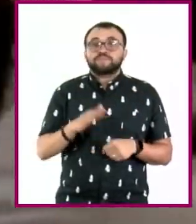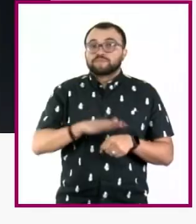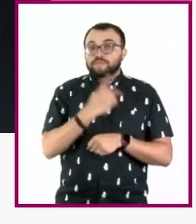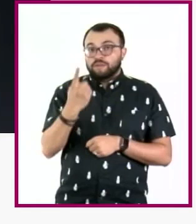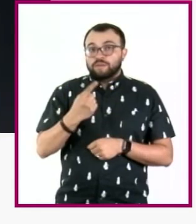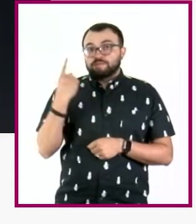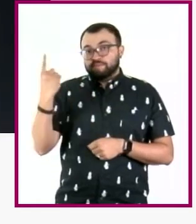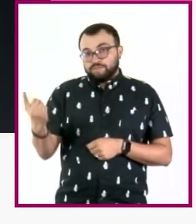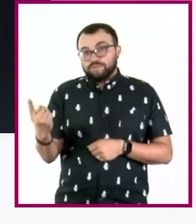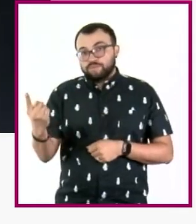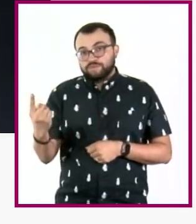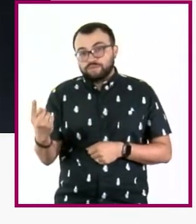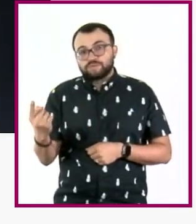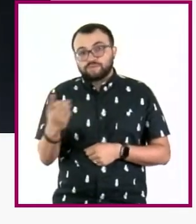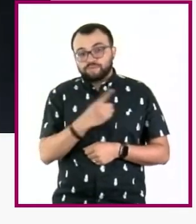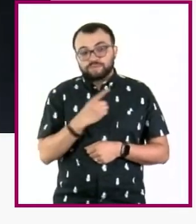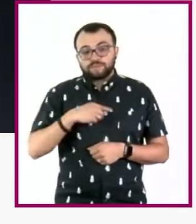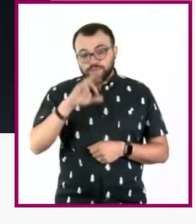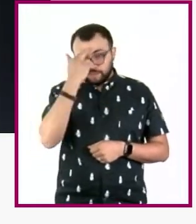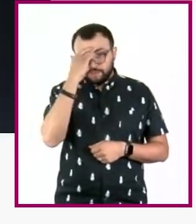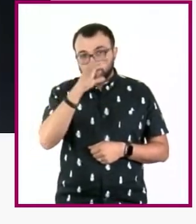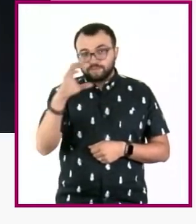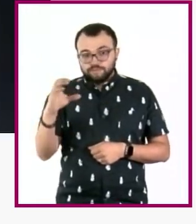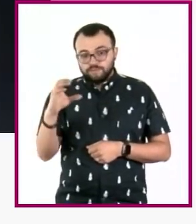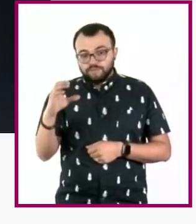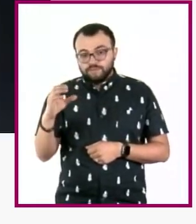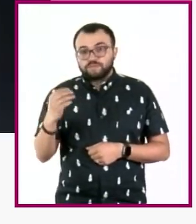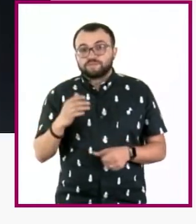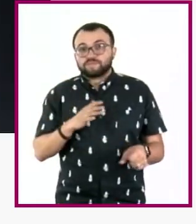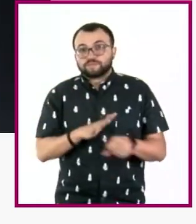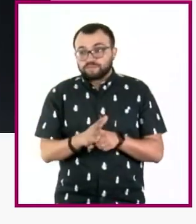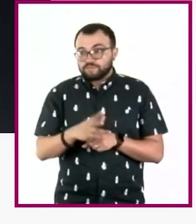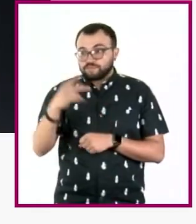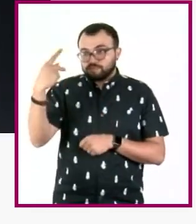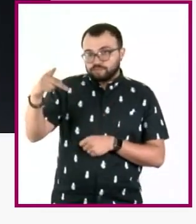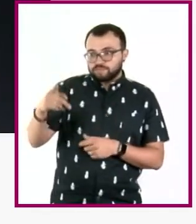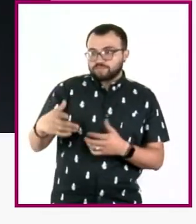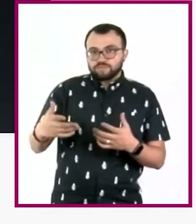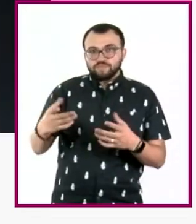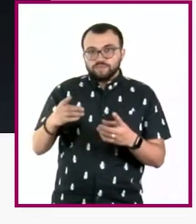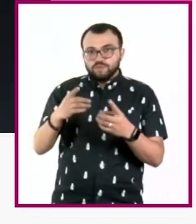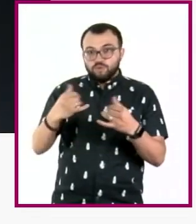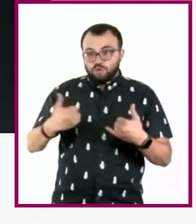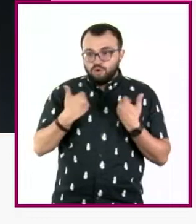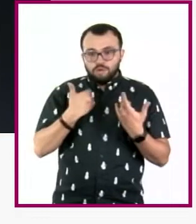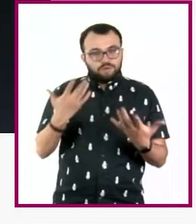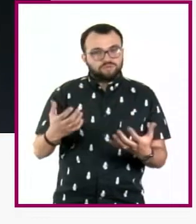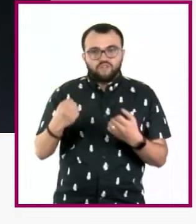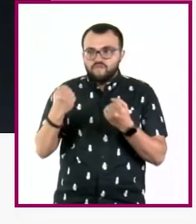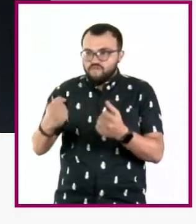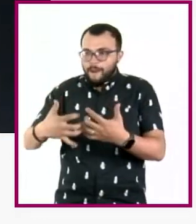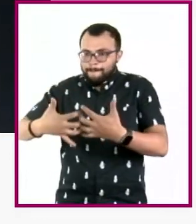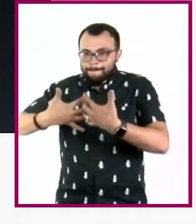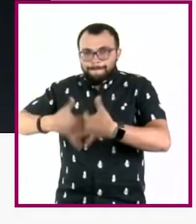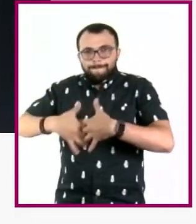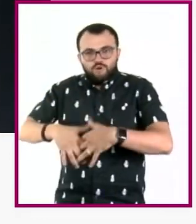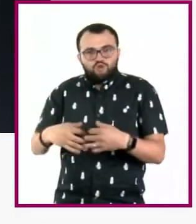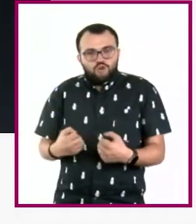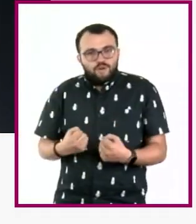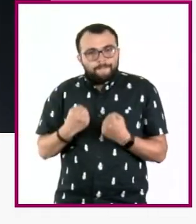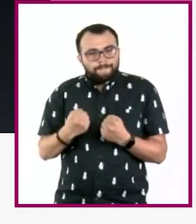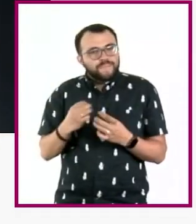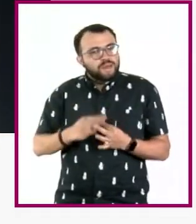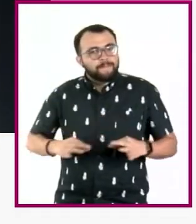parte reconocen el papel importante como motores de desarrollo, de innovación, no solo económica,